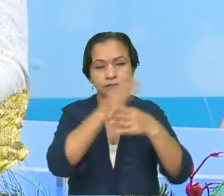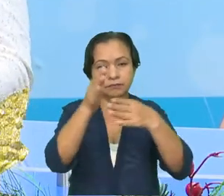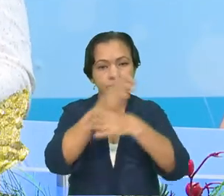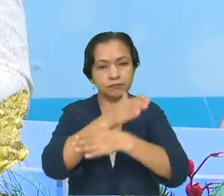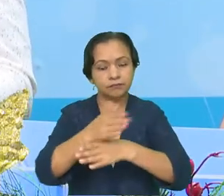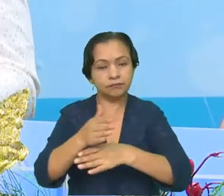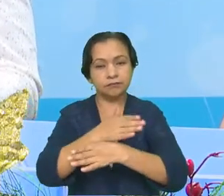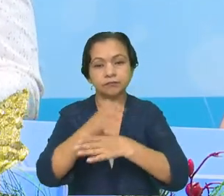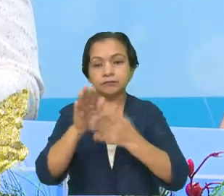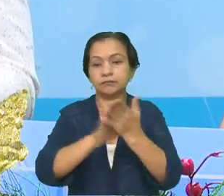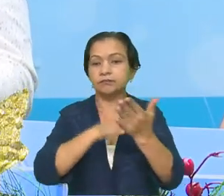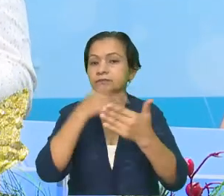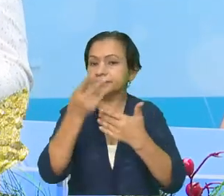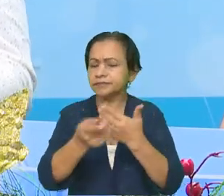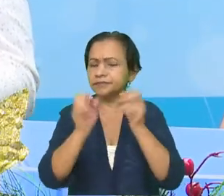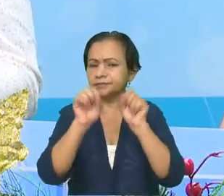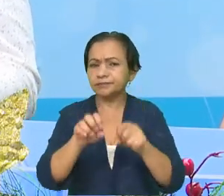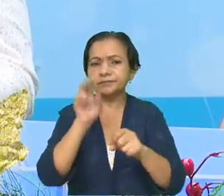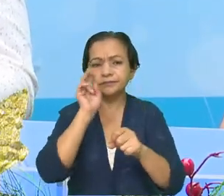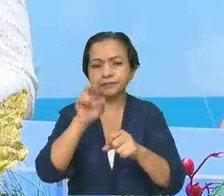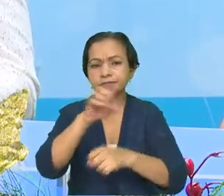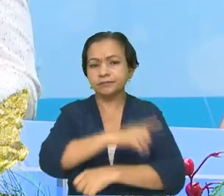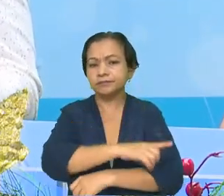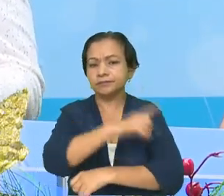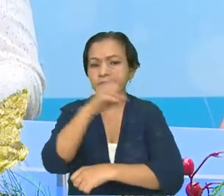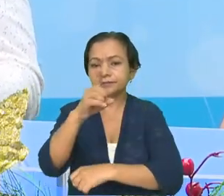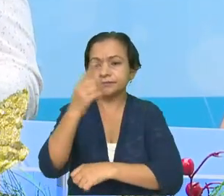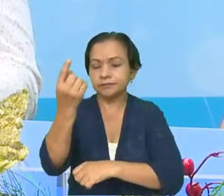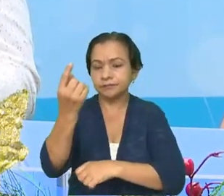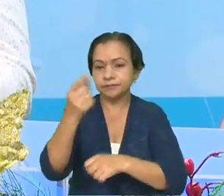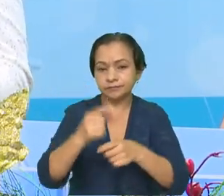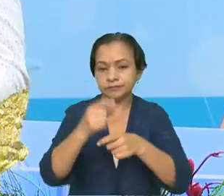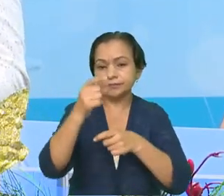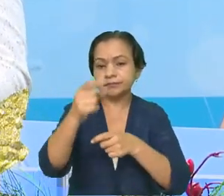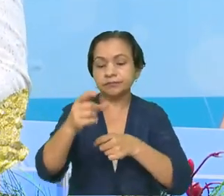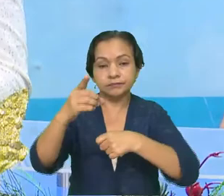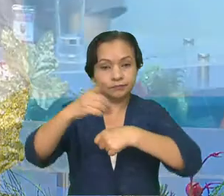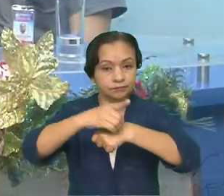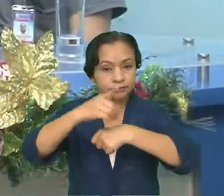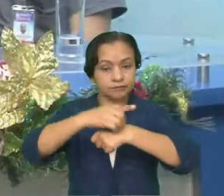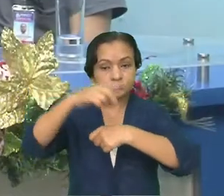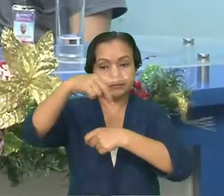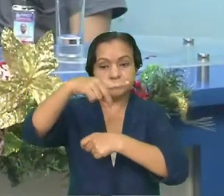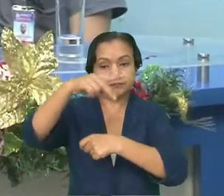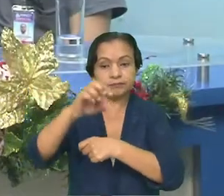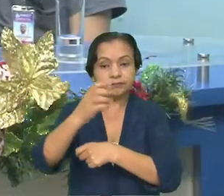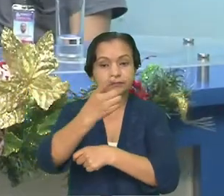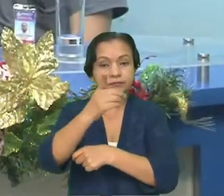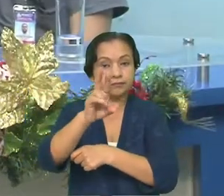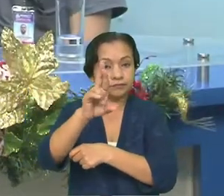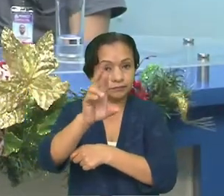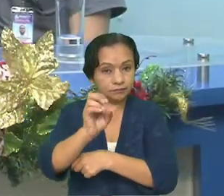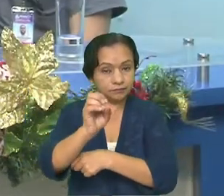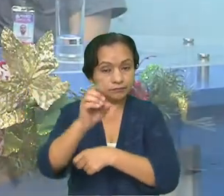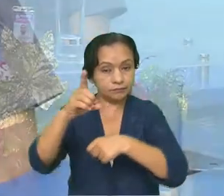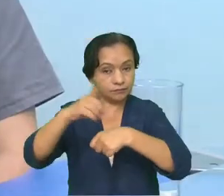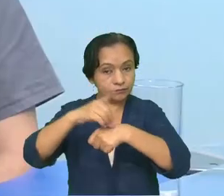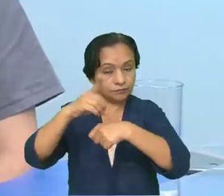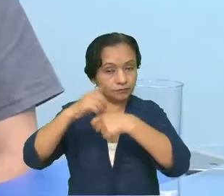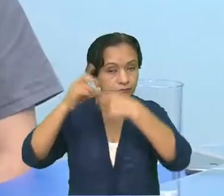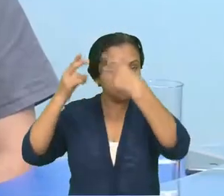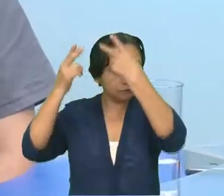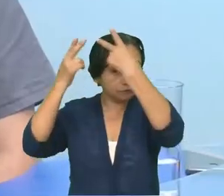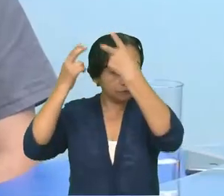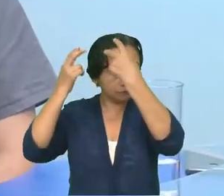y posteriores programas. El día de hoy tenemos como invitado al doctor Pedro Gómez, quien es neurólogo